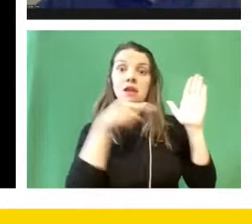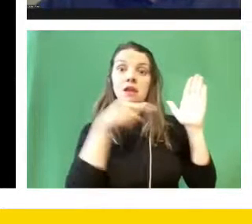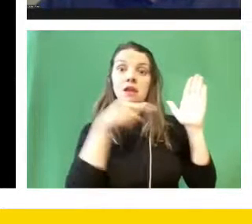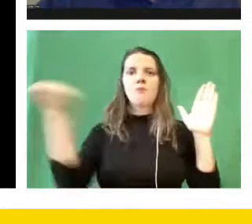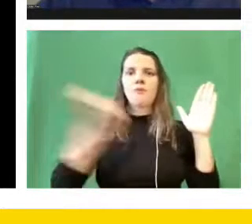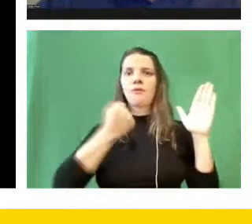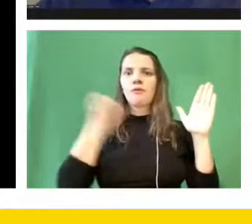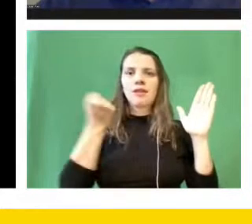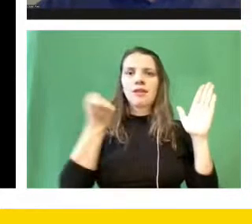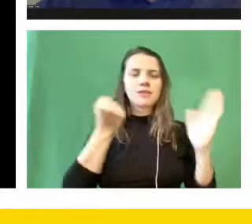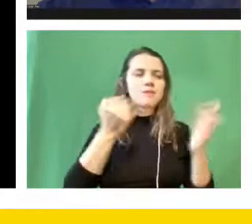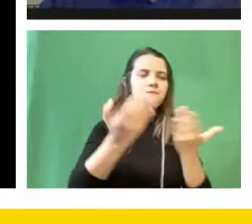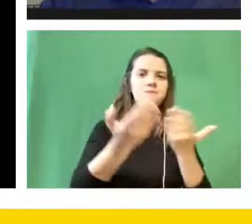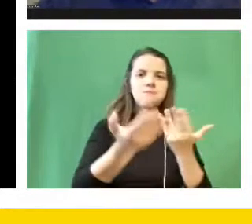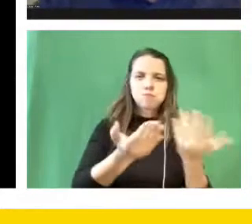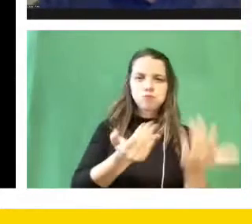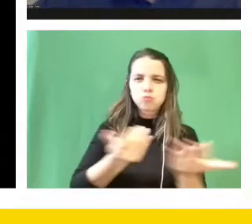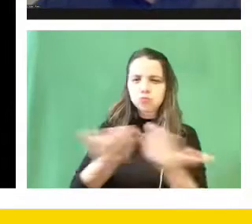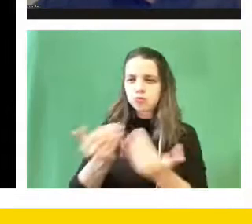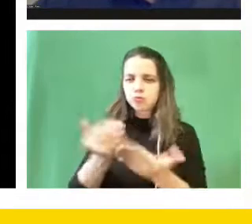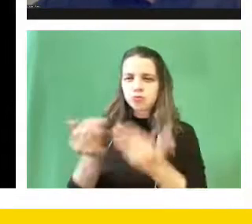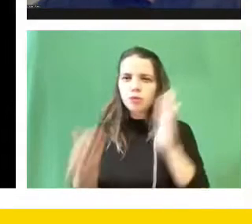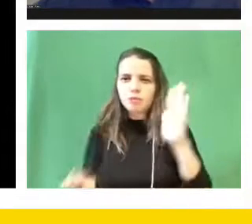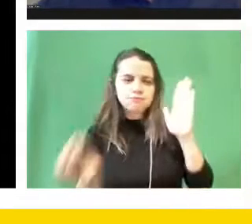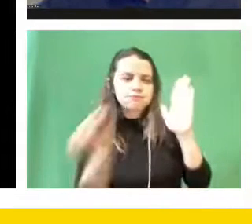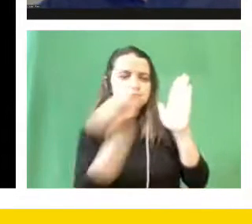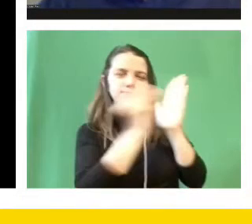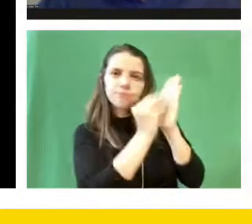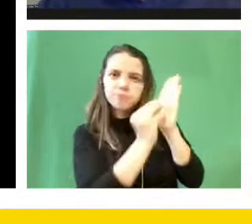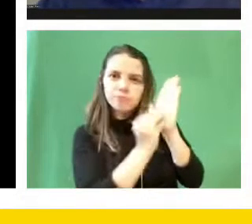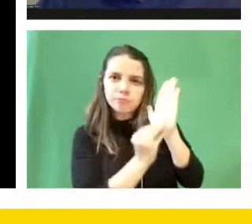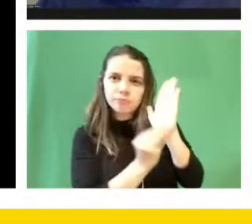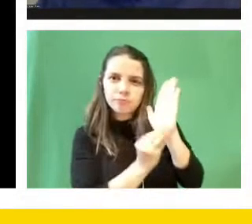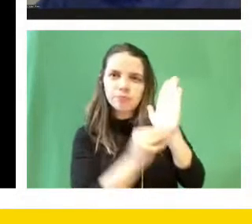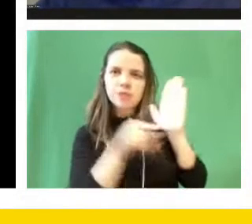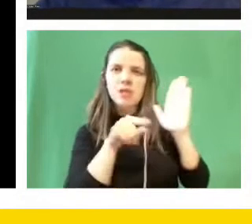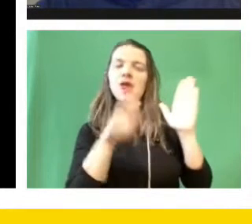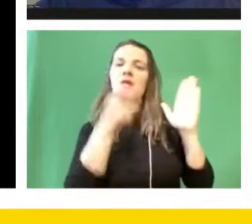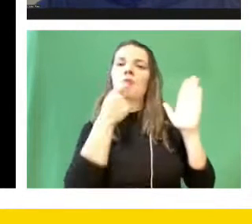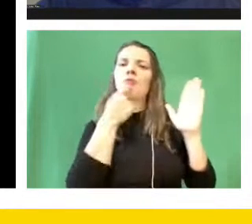termina, de alguna manera, la controversia entre especialistas respecto de cuál